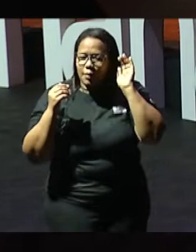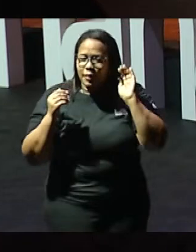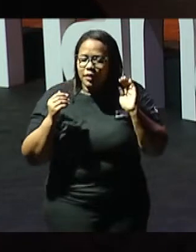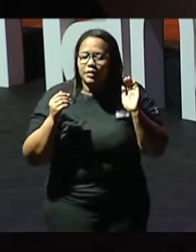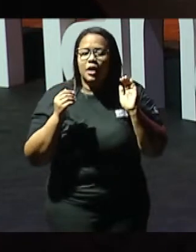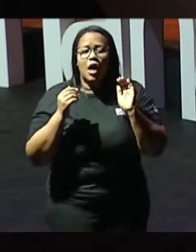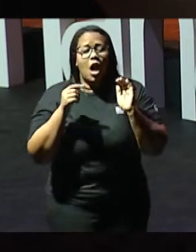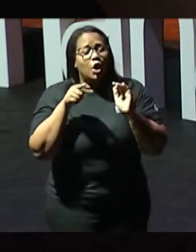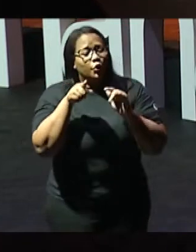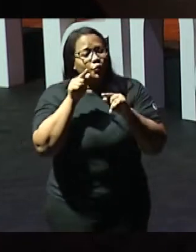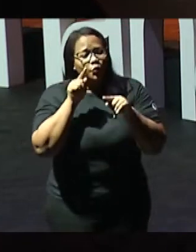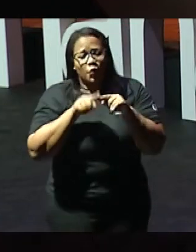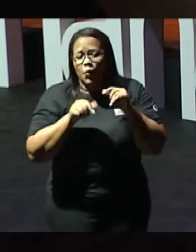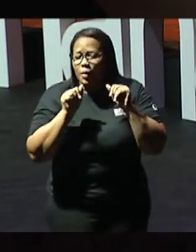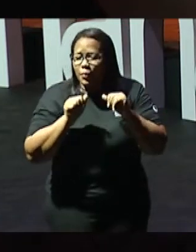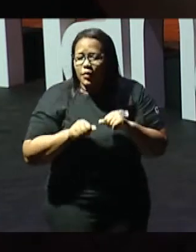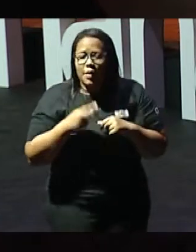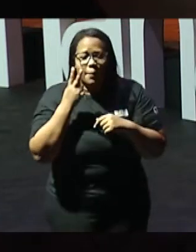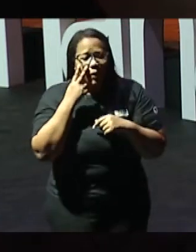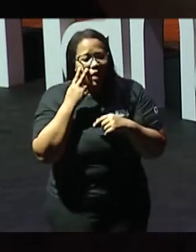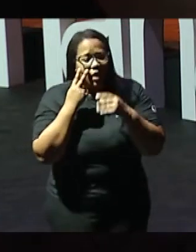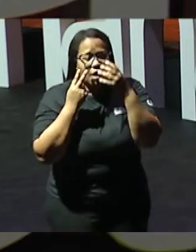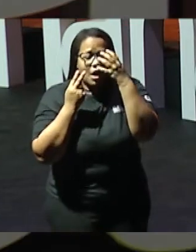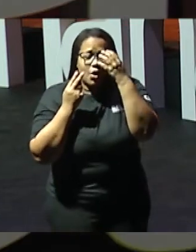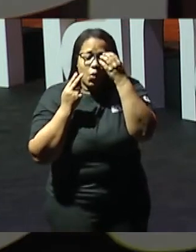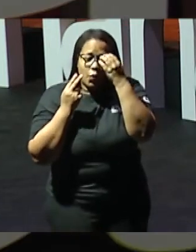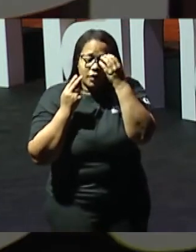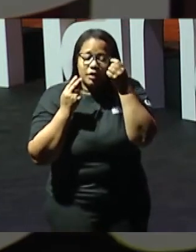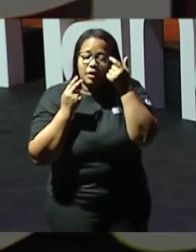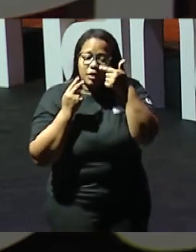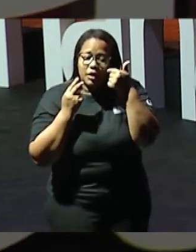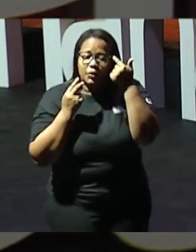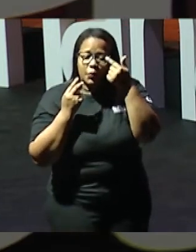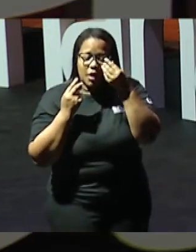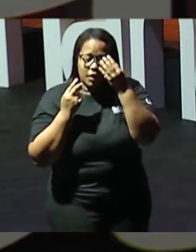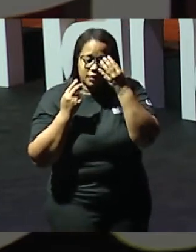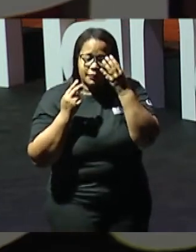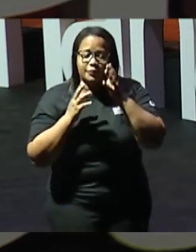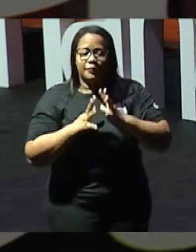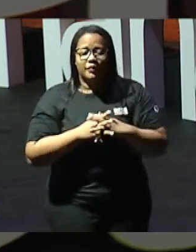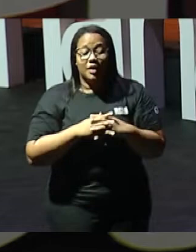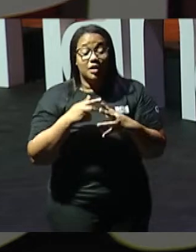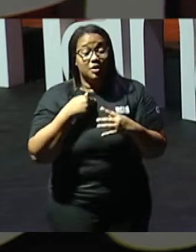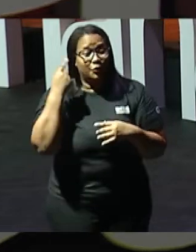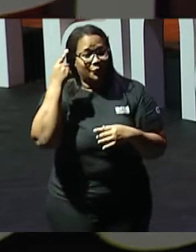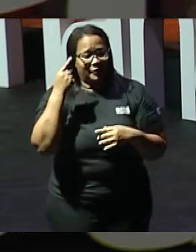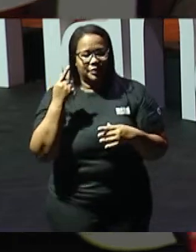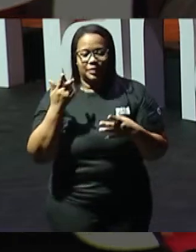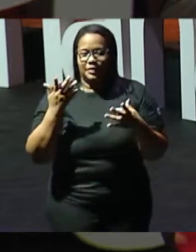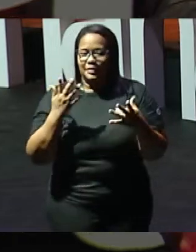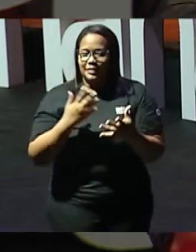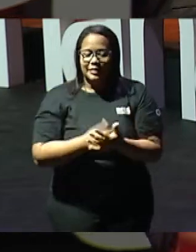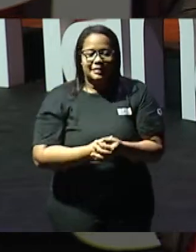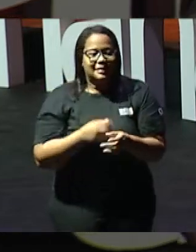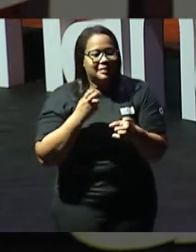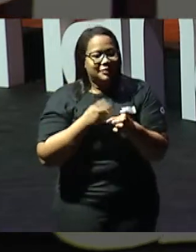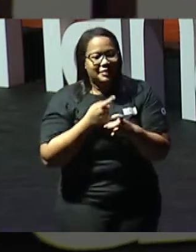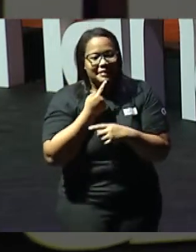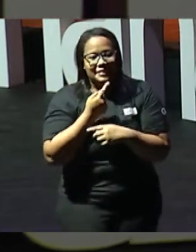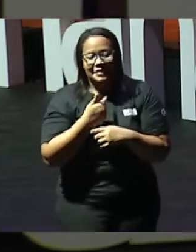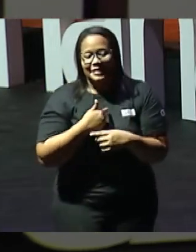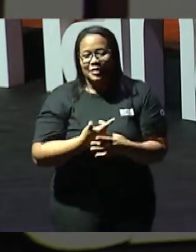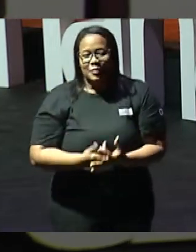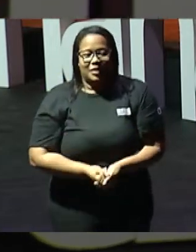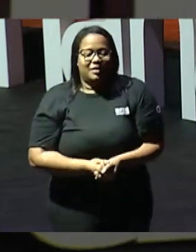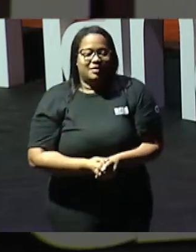tú no vas a tener tu ojito ahí yo digo con chori que querrá decir con eso todavía no está entendiendo